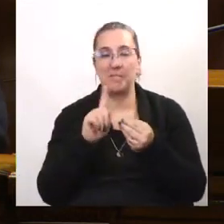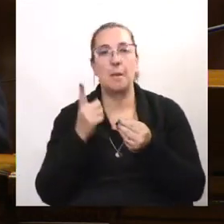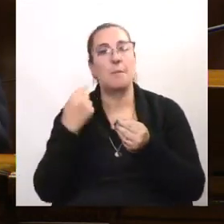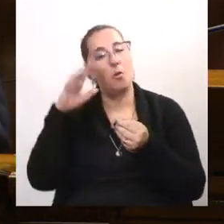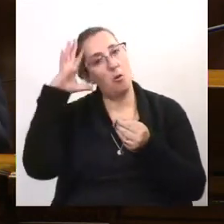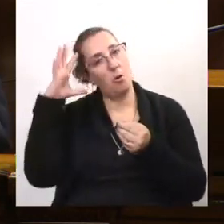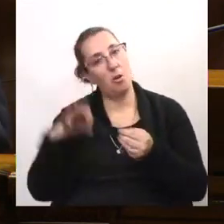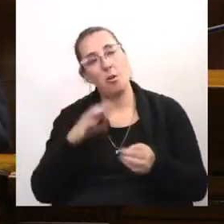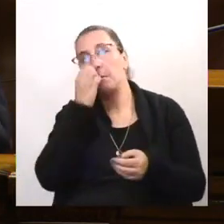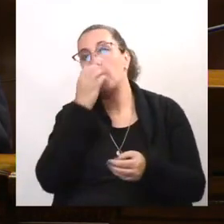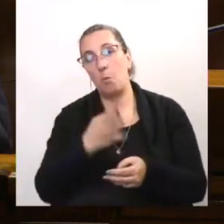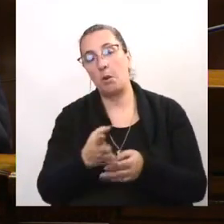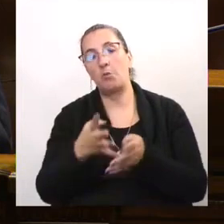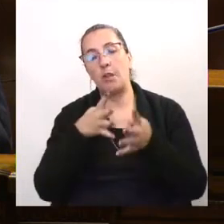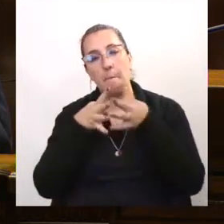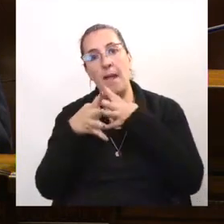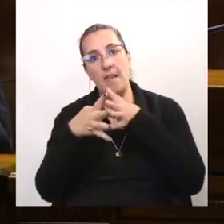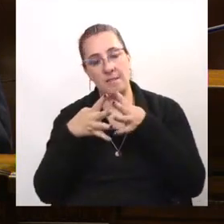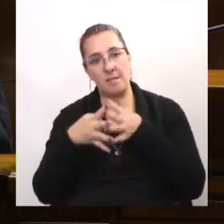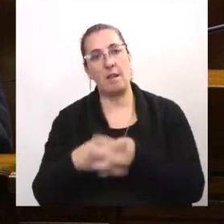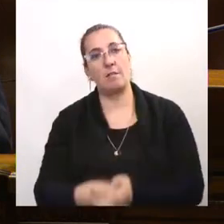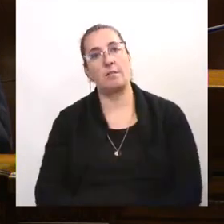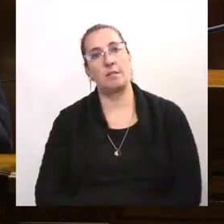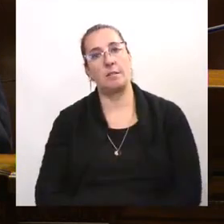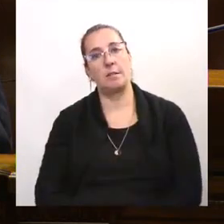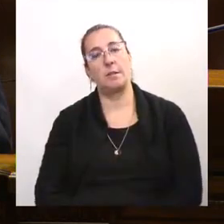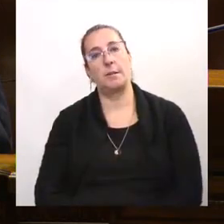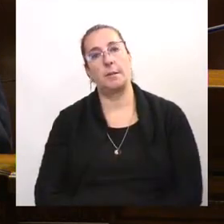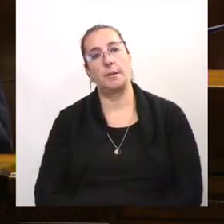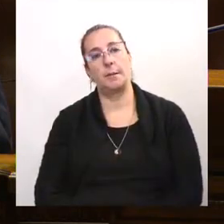gran transparencia al sistema.